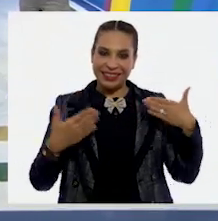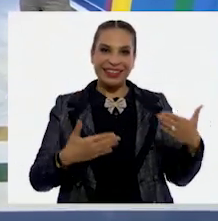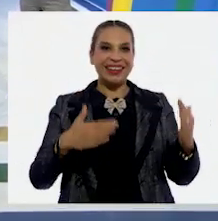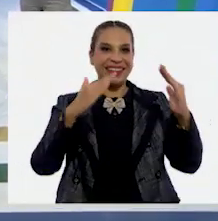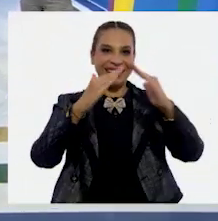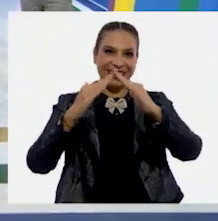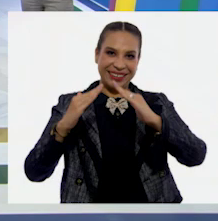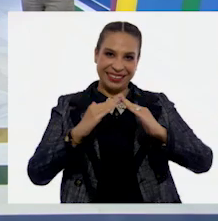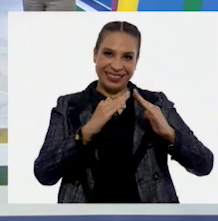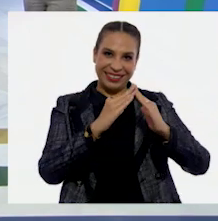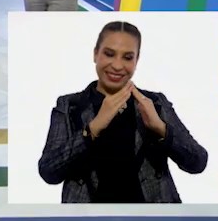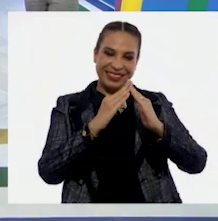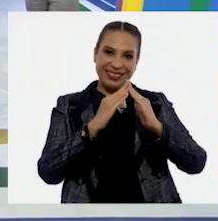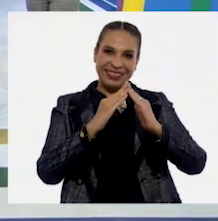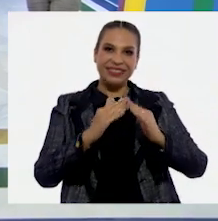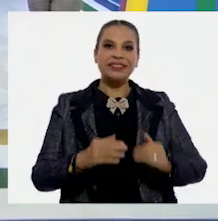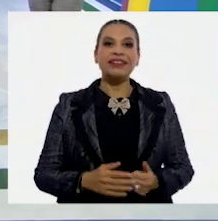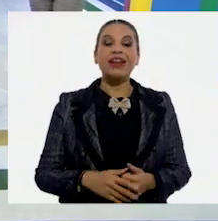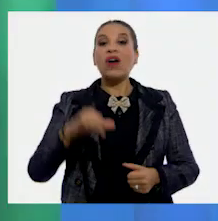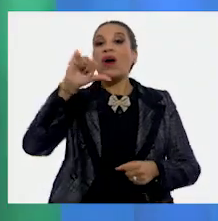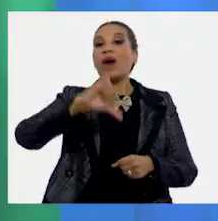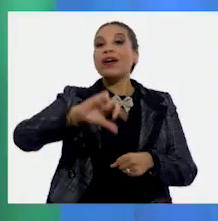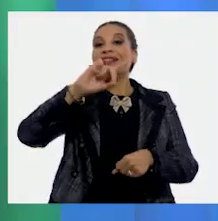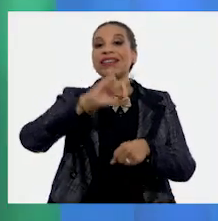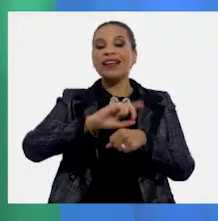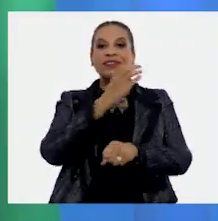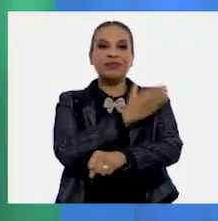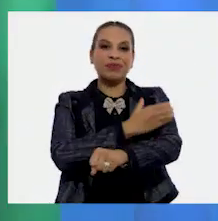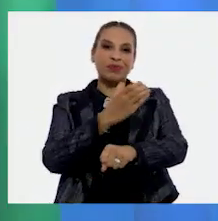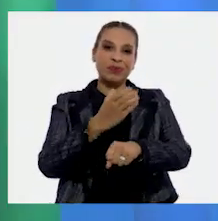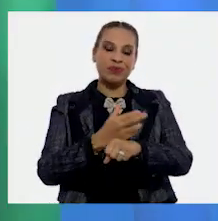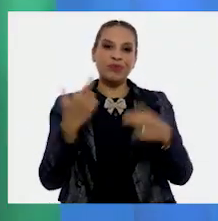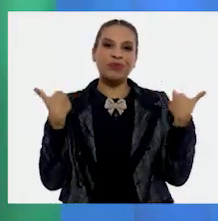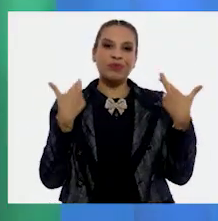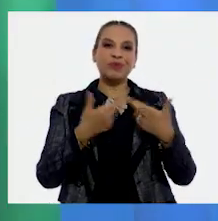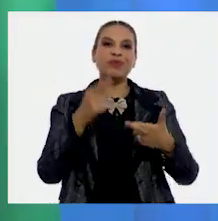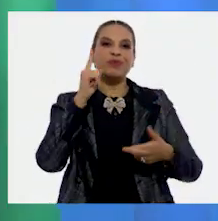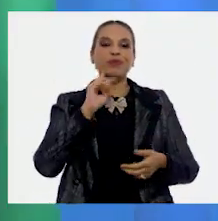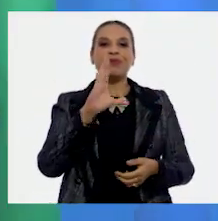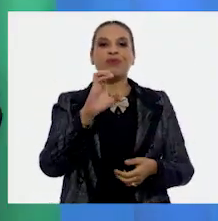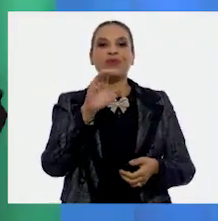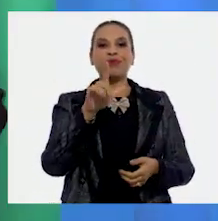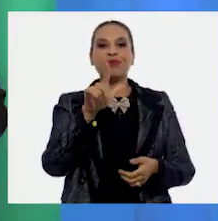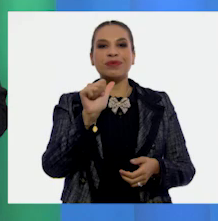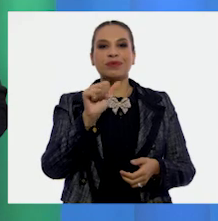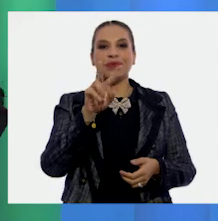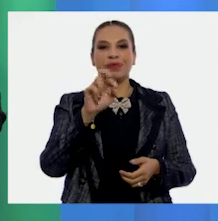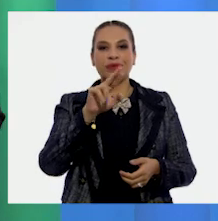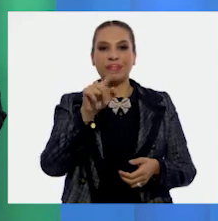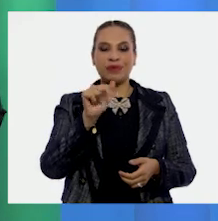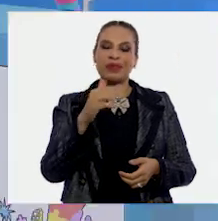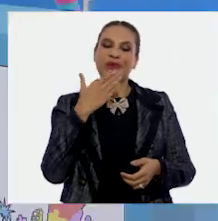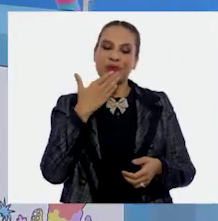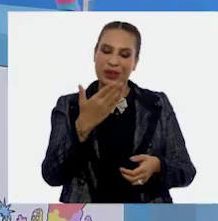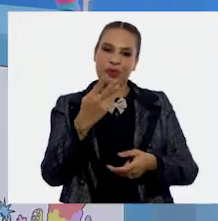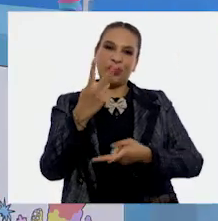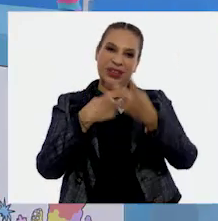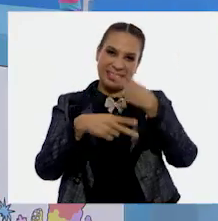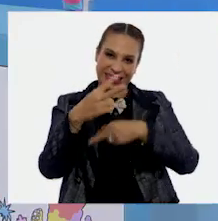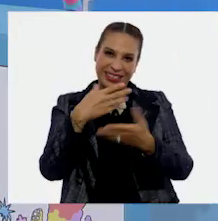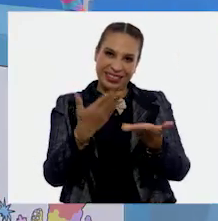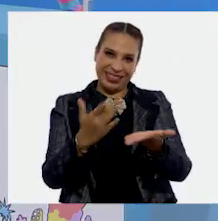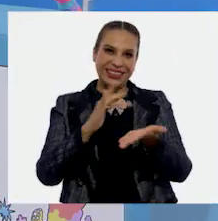desde nuestros hogares. El día de hoy nos acompaña la maestra Cecilia Vargas, a quien le doy la más cordial de las